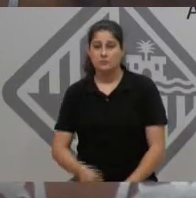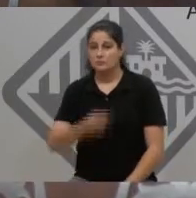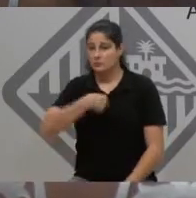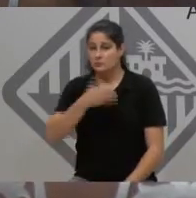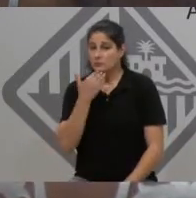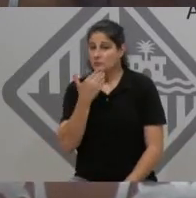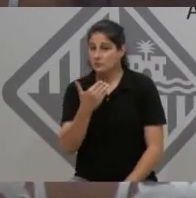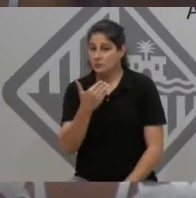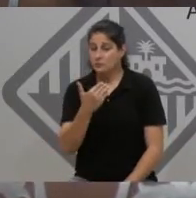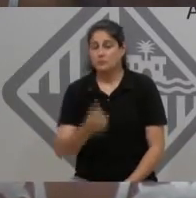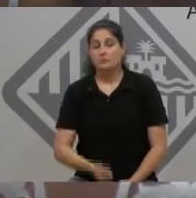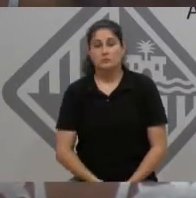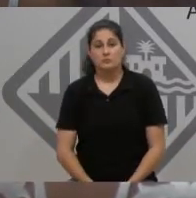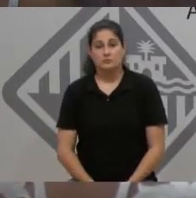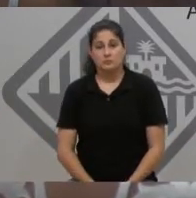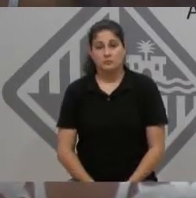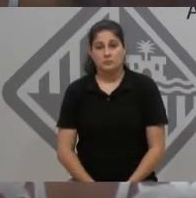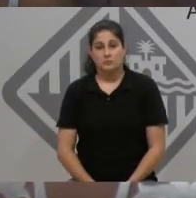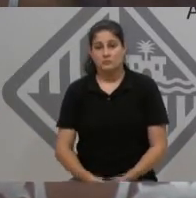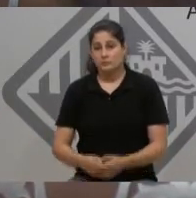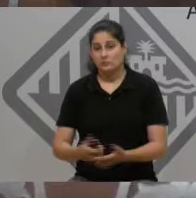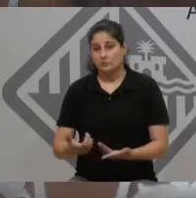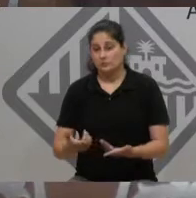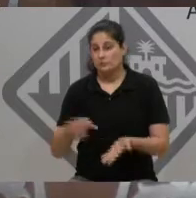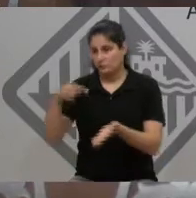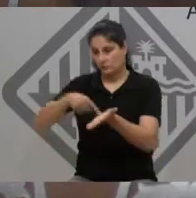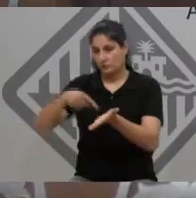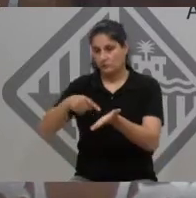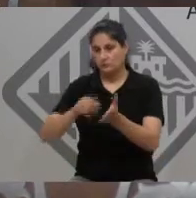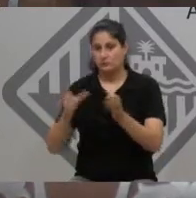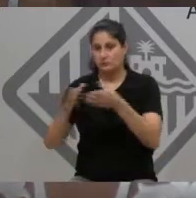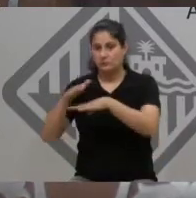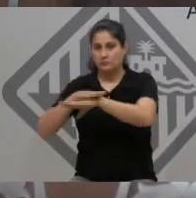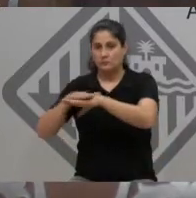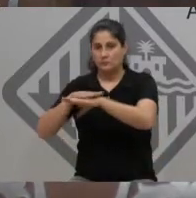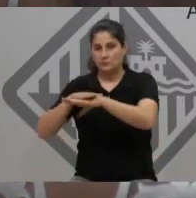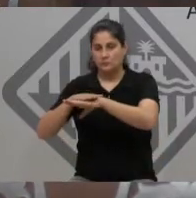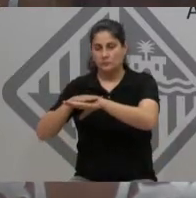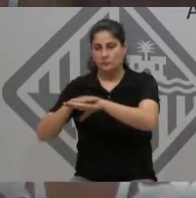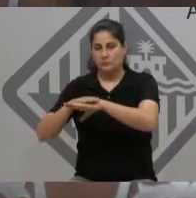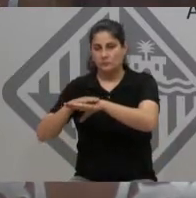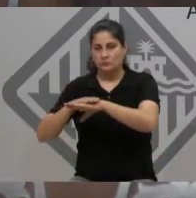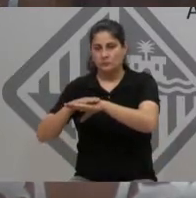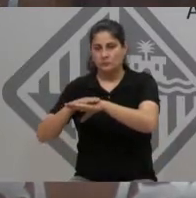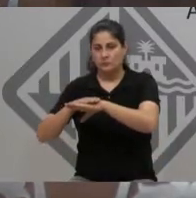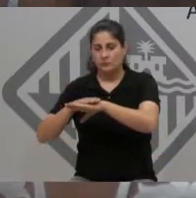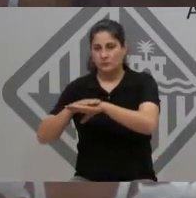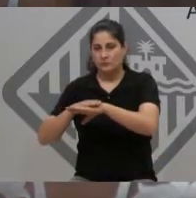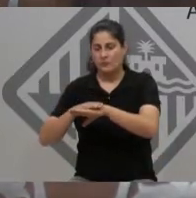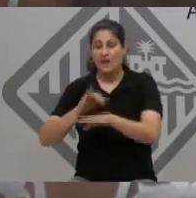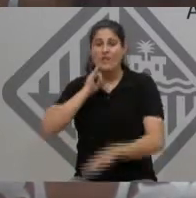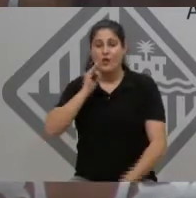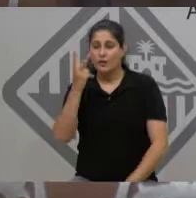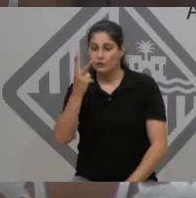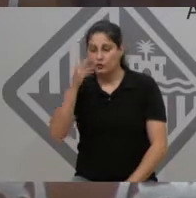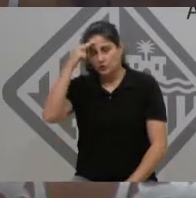pedimos que el Pleno, bueno, instamos al equipo de gobierno a que respete el bilingüismo